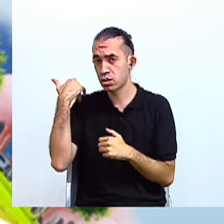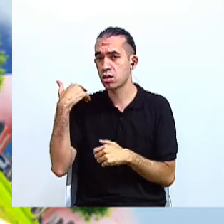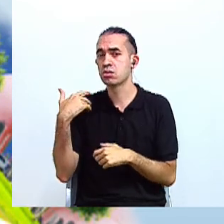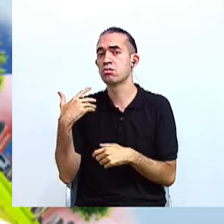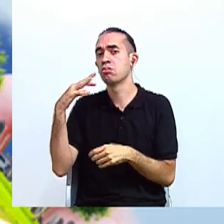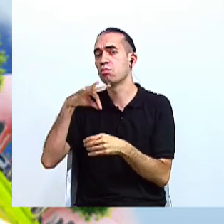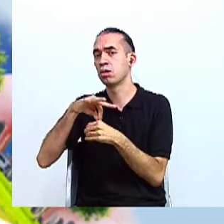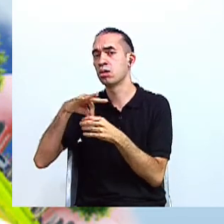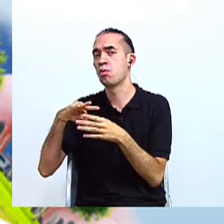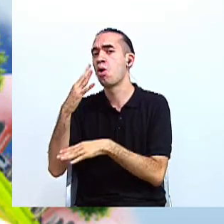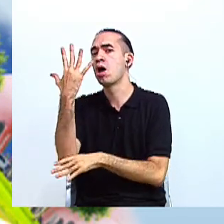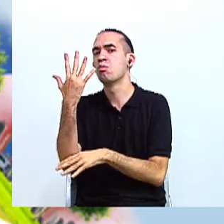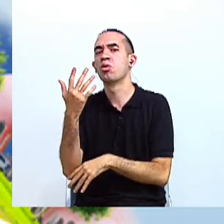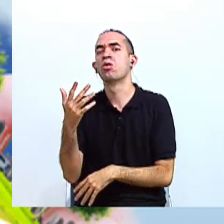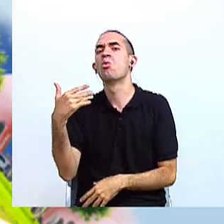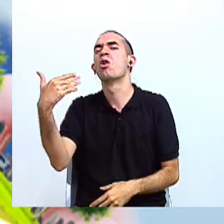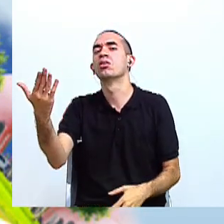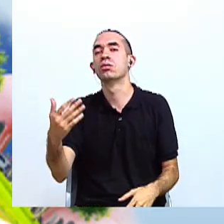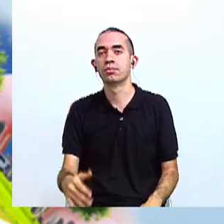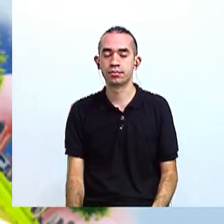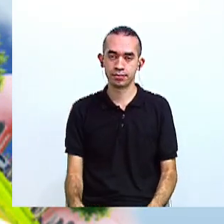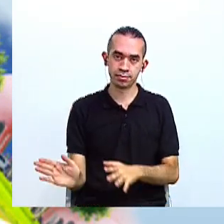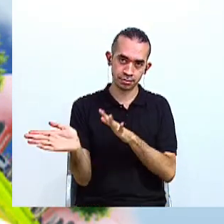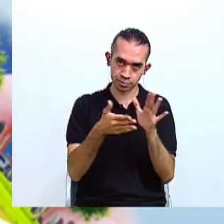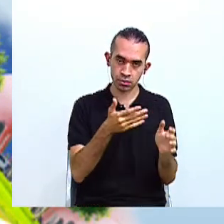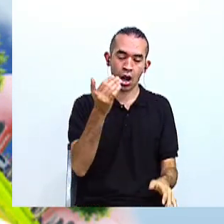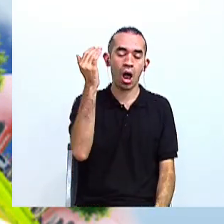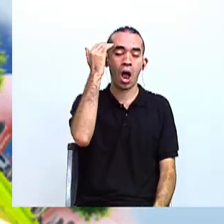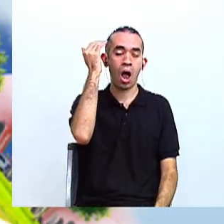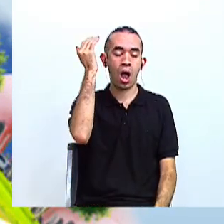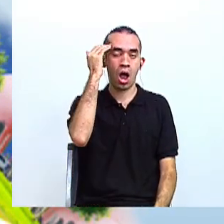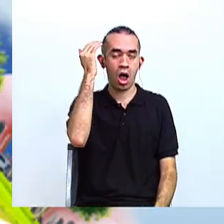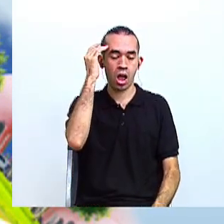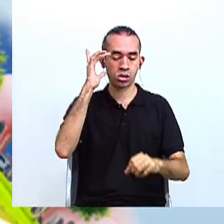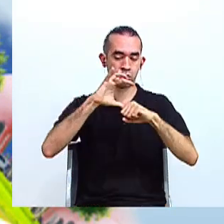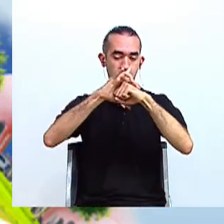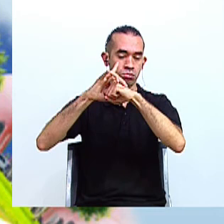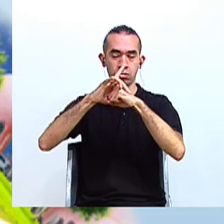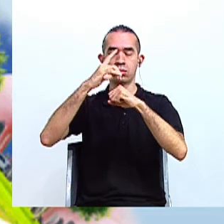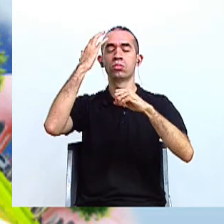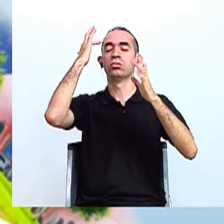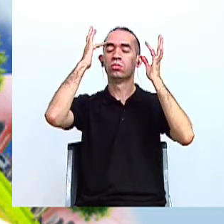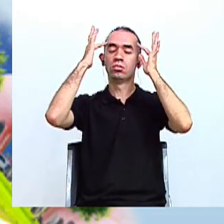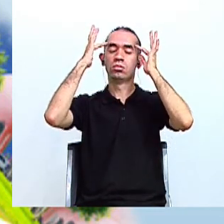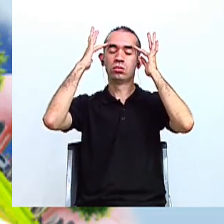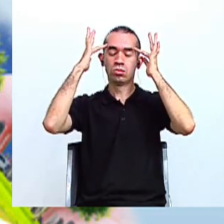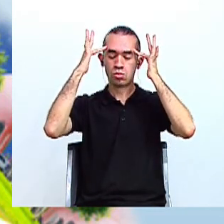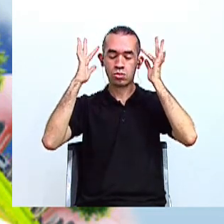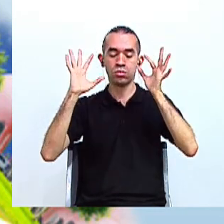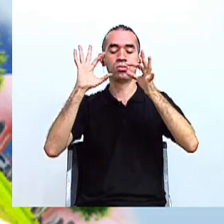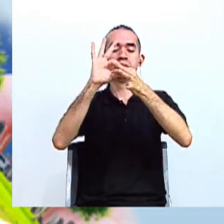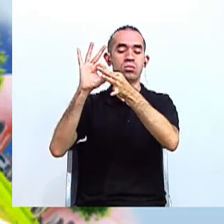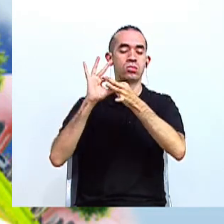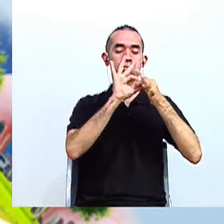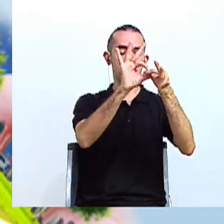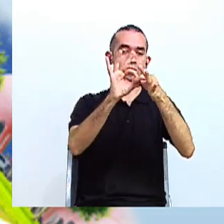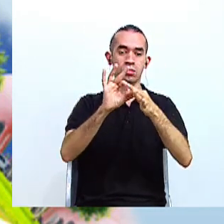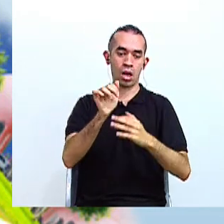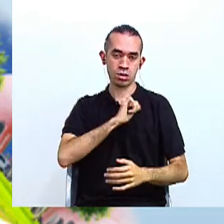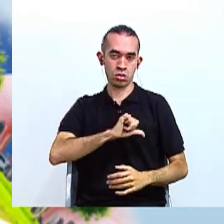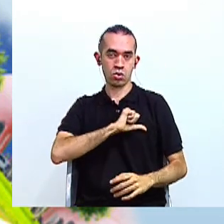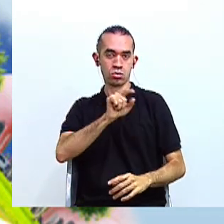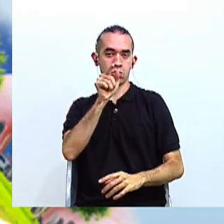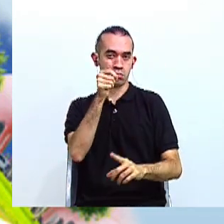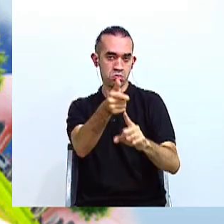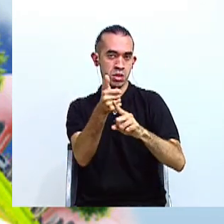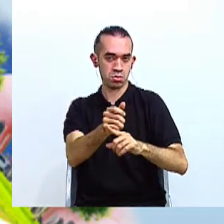Y finalmente, tomemos conciencia planetaria. Desde nuestra actitud personal, individual, no olvidemos que